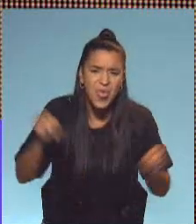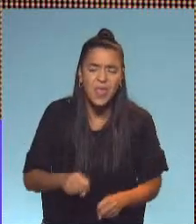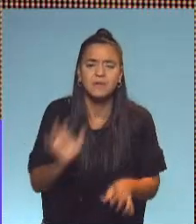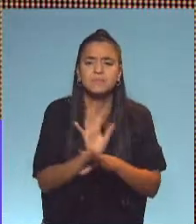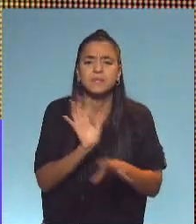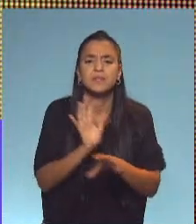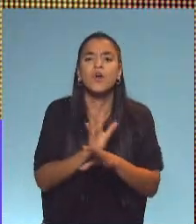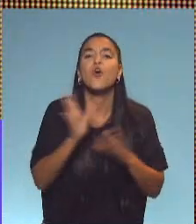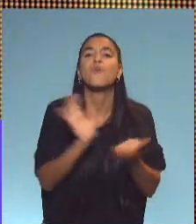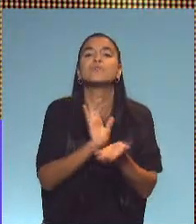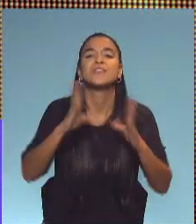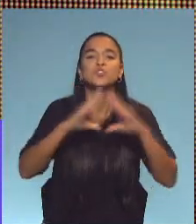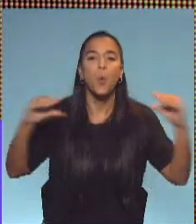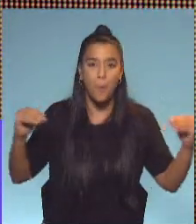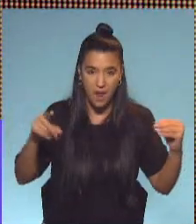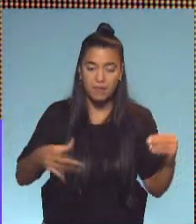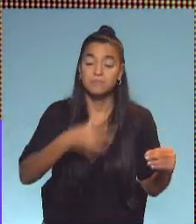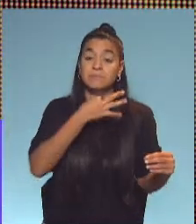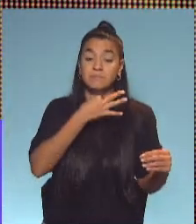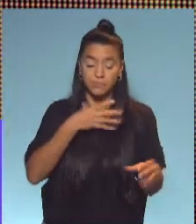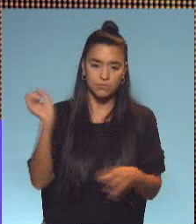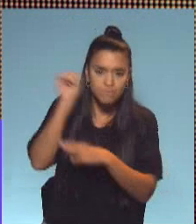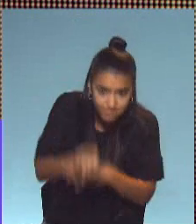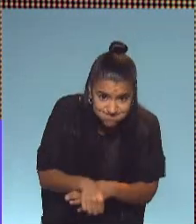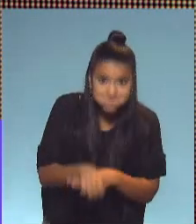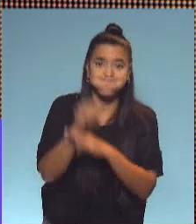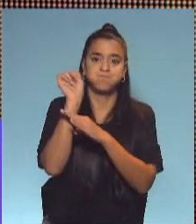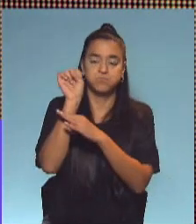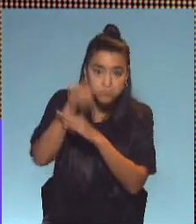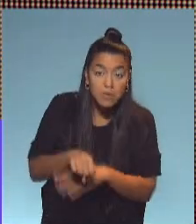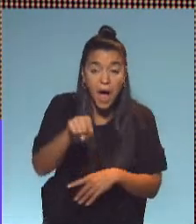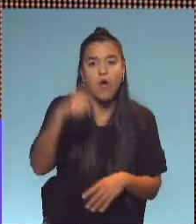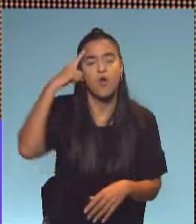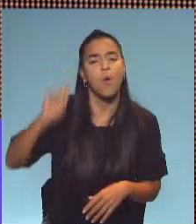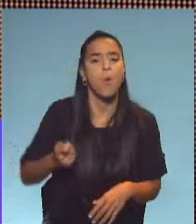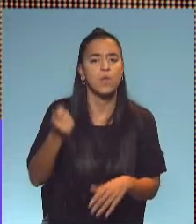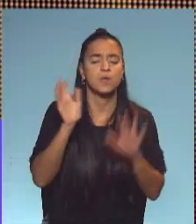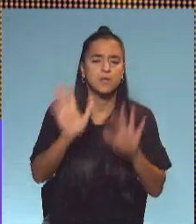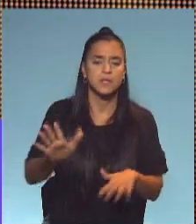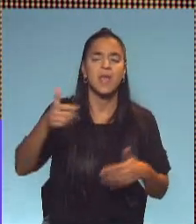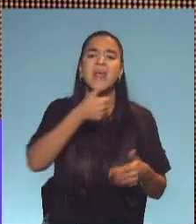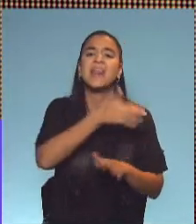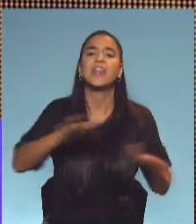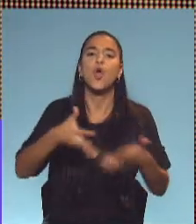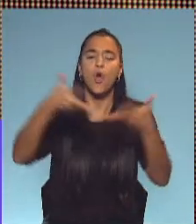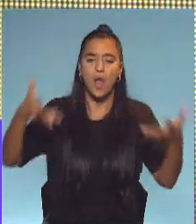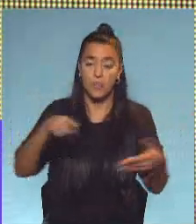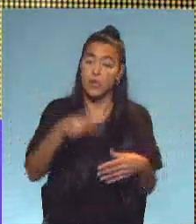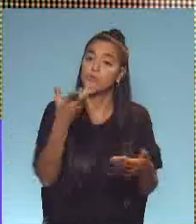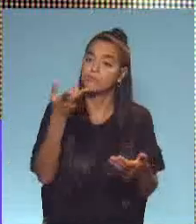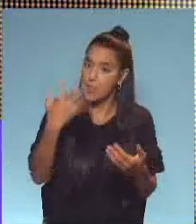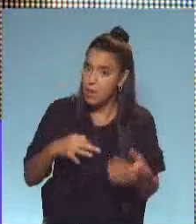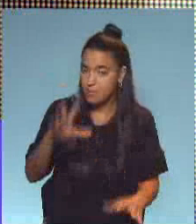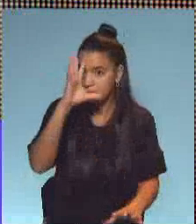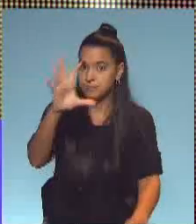la práctica del submarino, suerte de asfixia. Esto es lo que se está juzgando en el Juzgado Federal de Río Grande y esto es bueno recordarlo